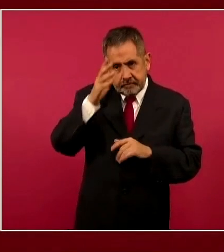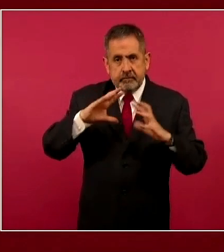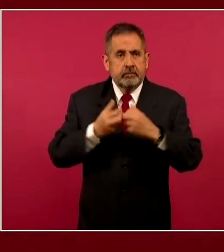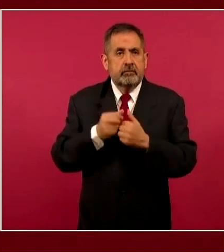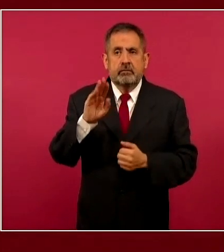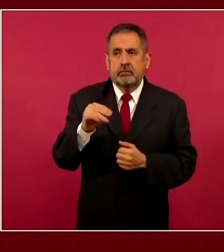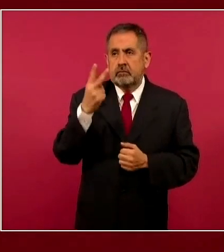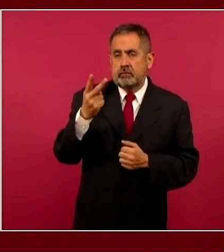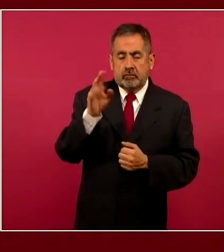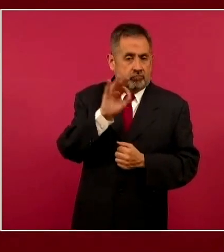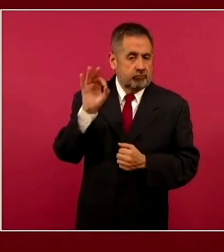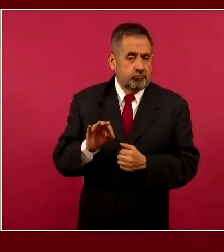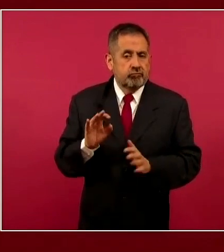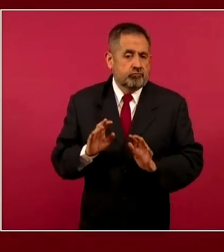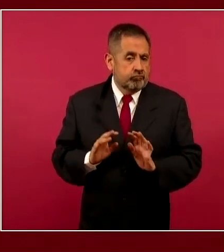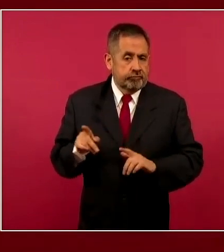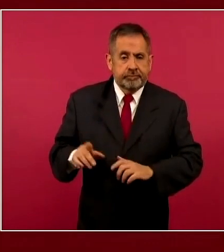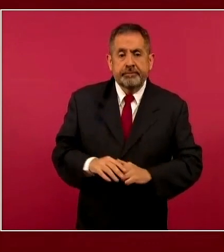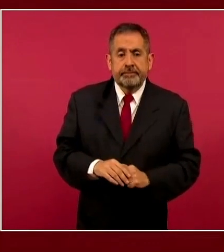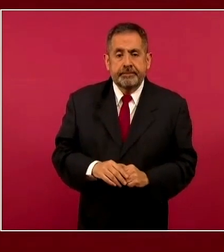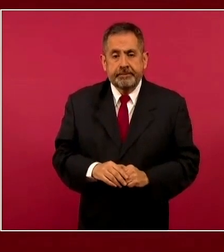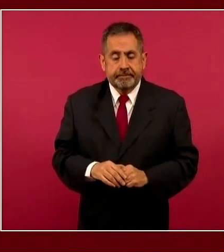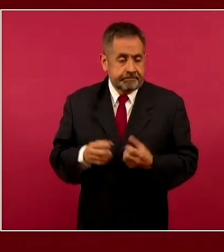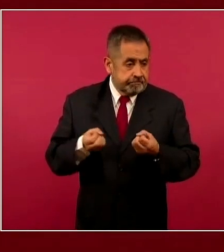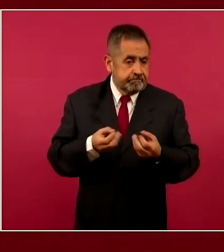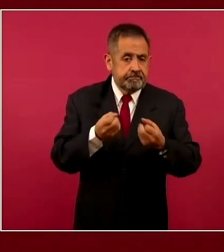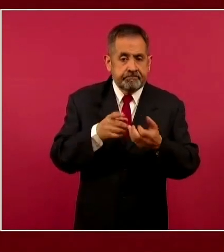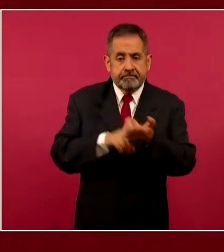92% de esa categoría. El abasto está al